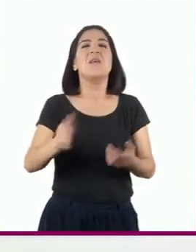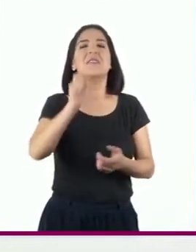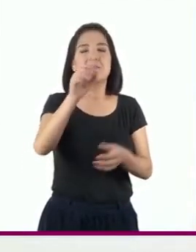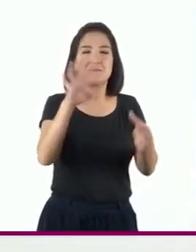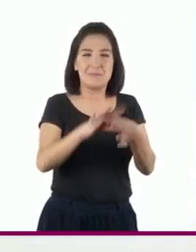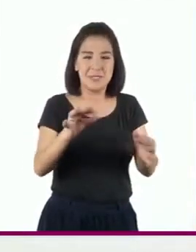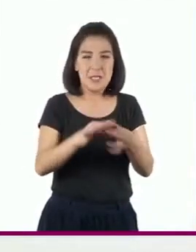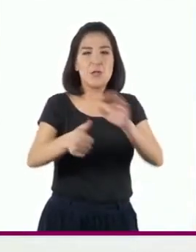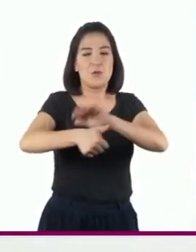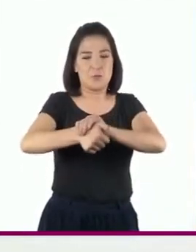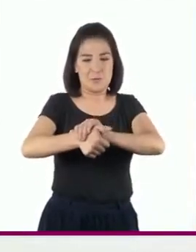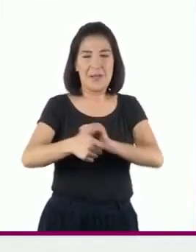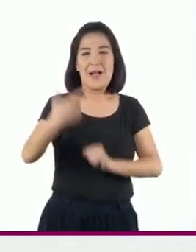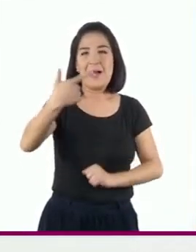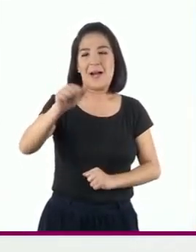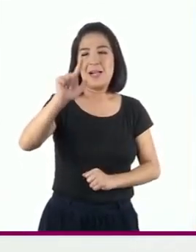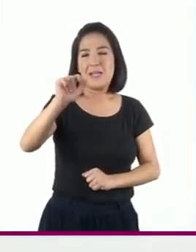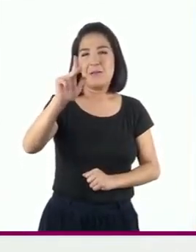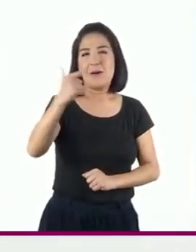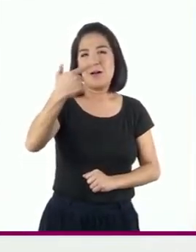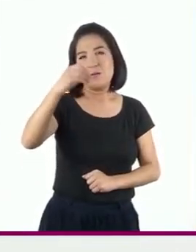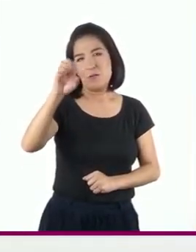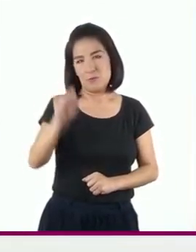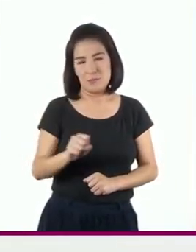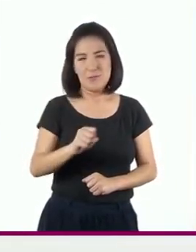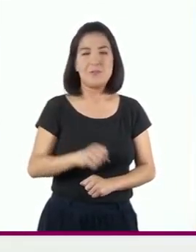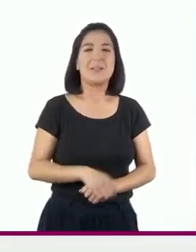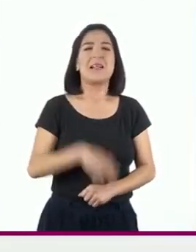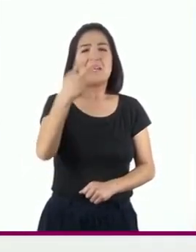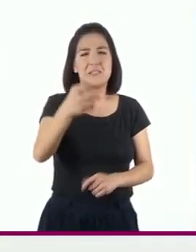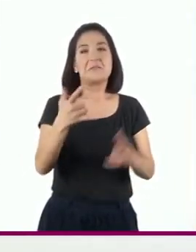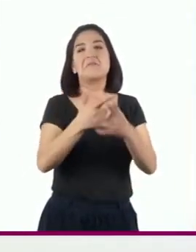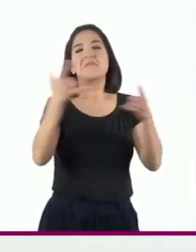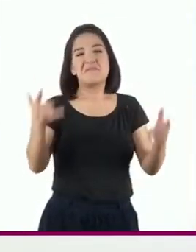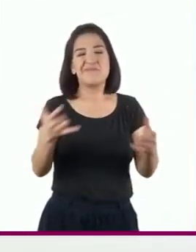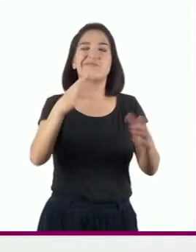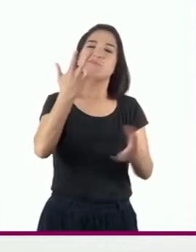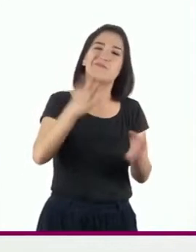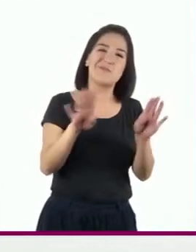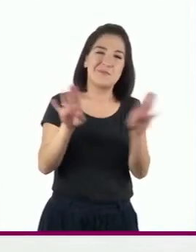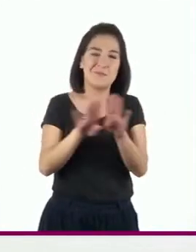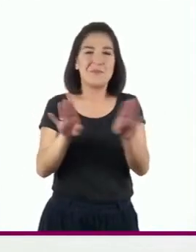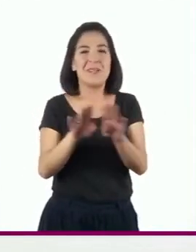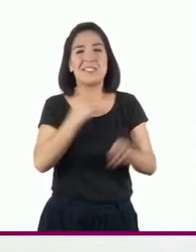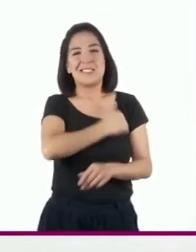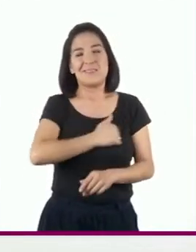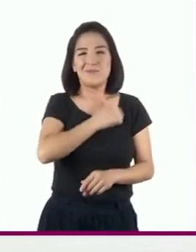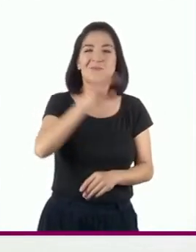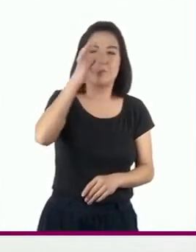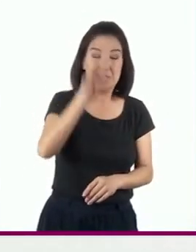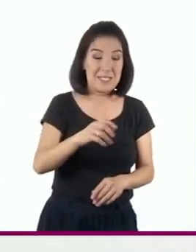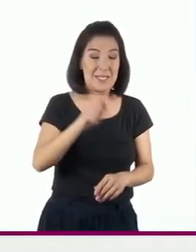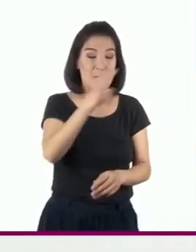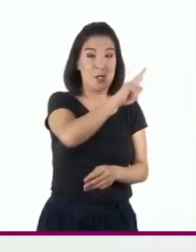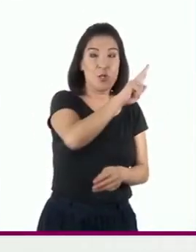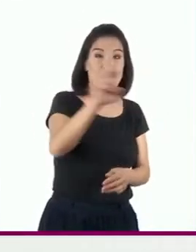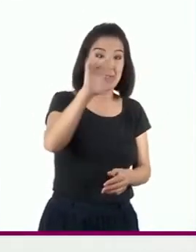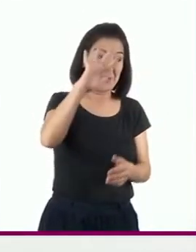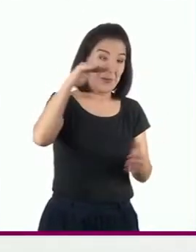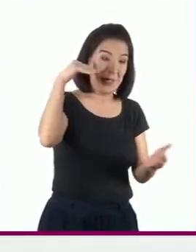externa y les permiten confundirse con el medio o contar con estructuras para adaptarse mejor a su